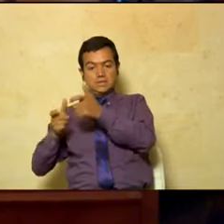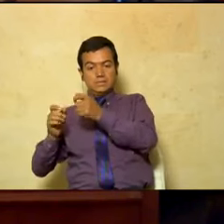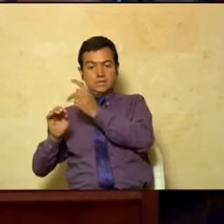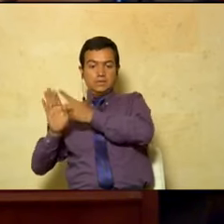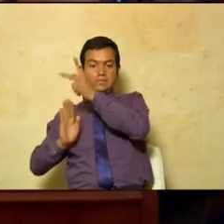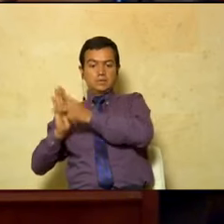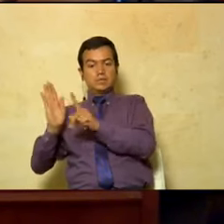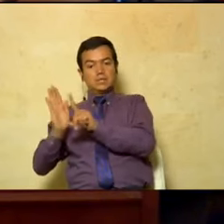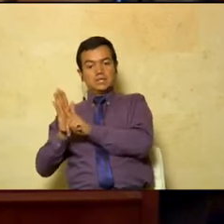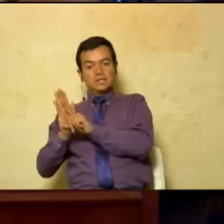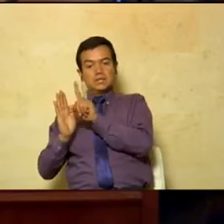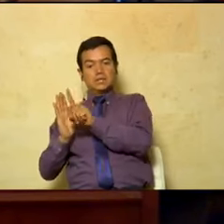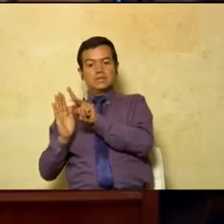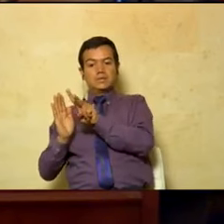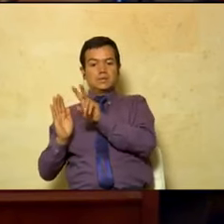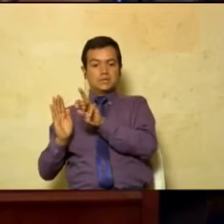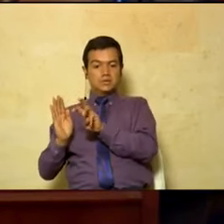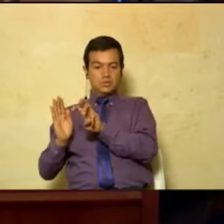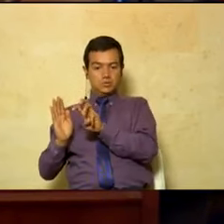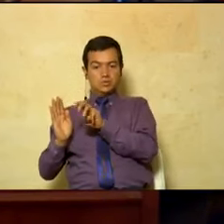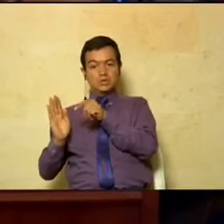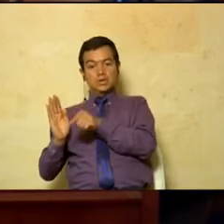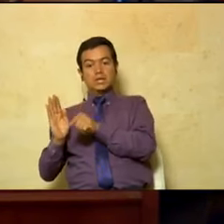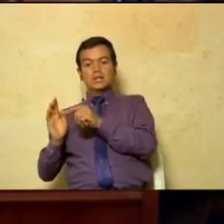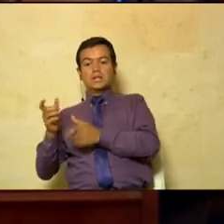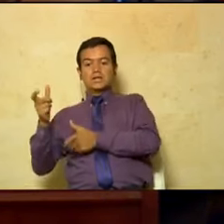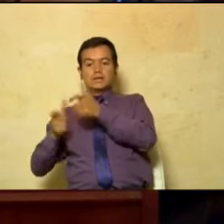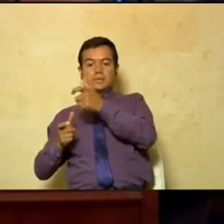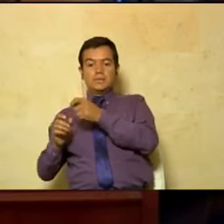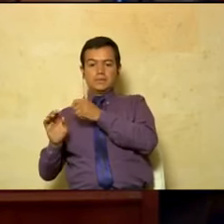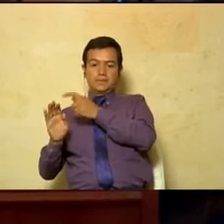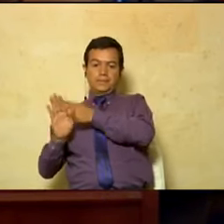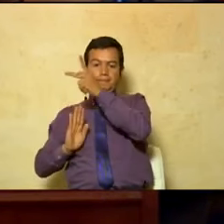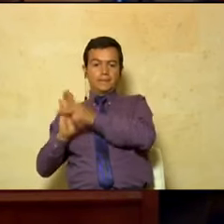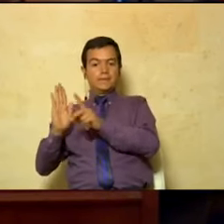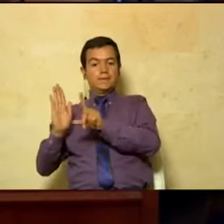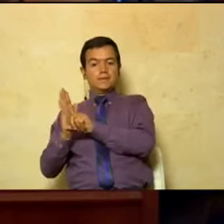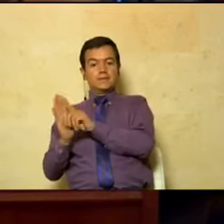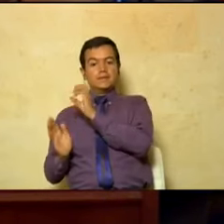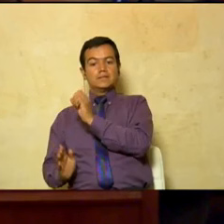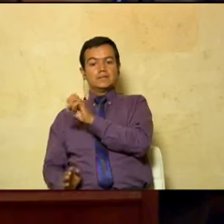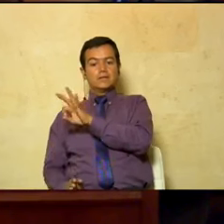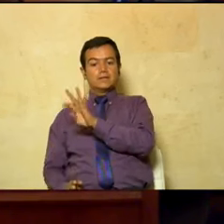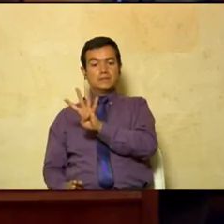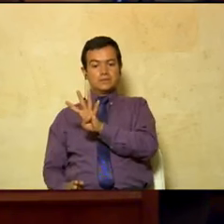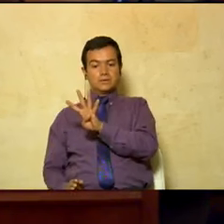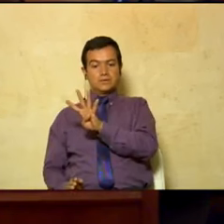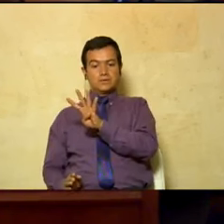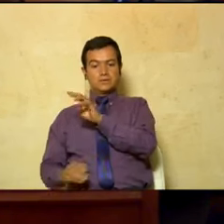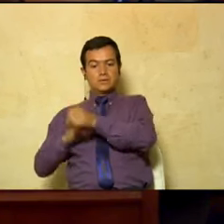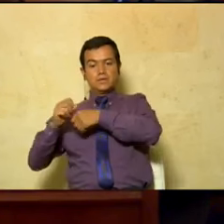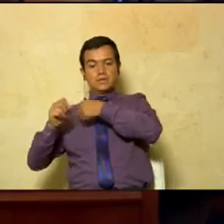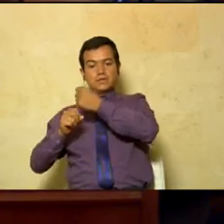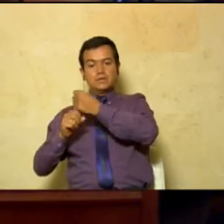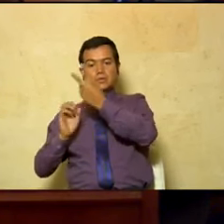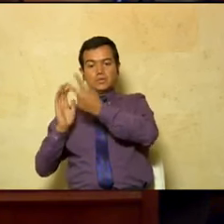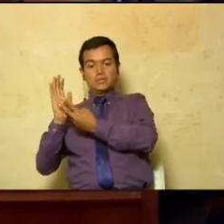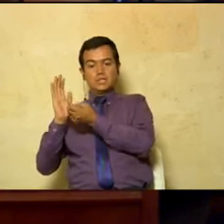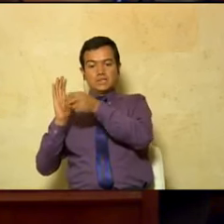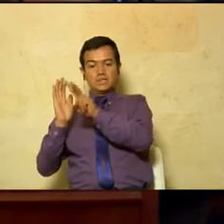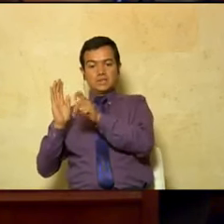número 128/26 cámara proyecto de ley número 034 201